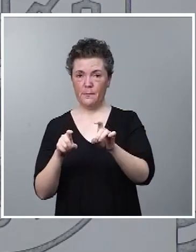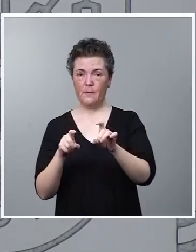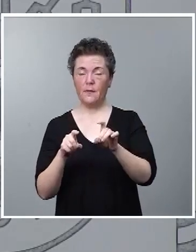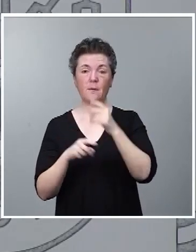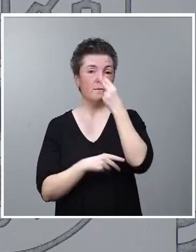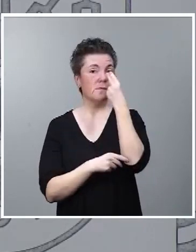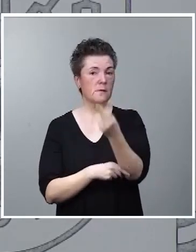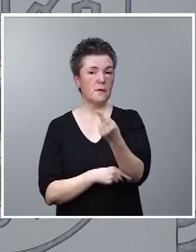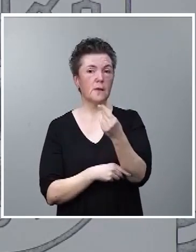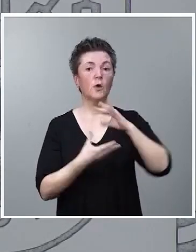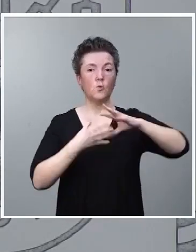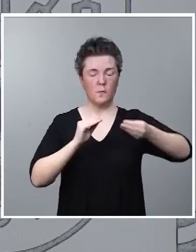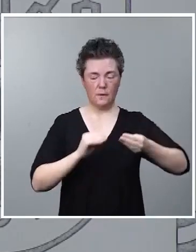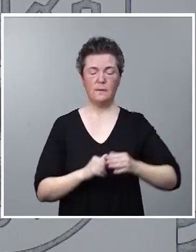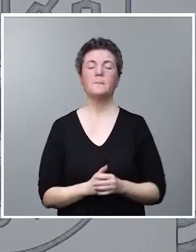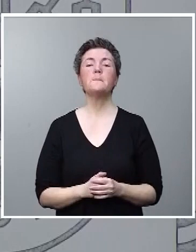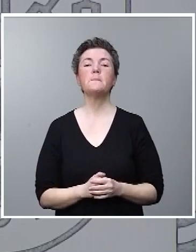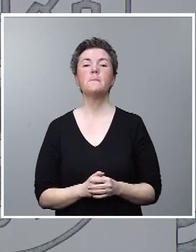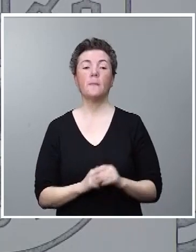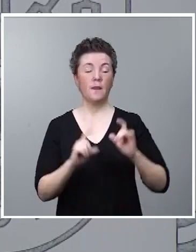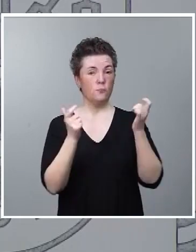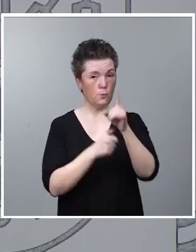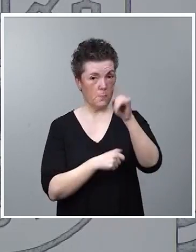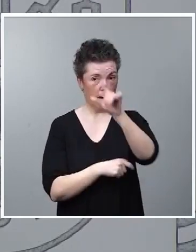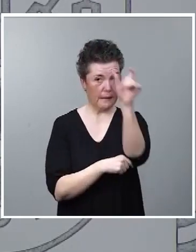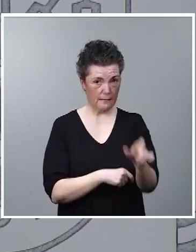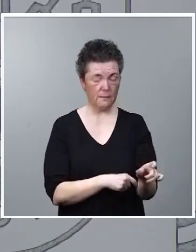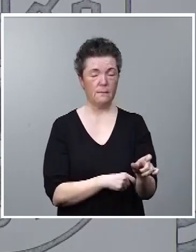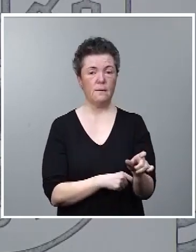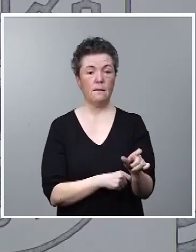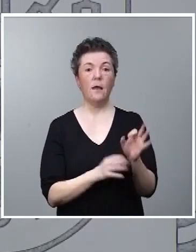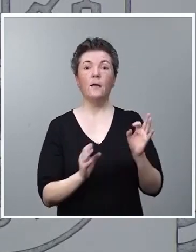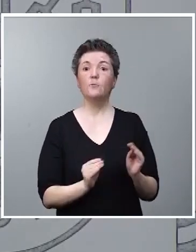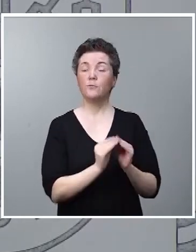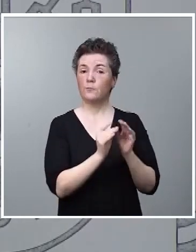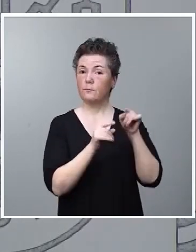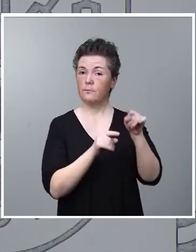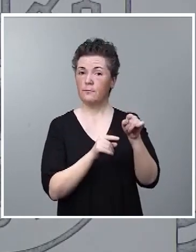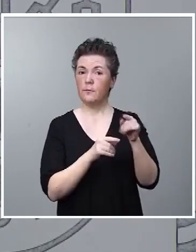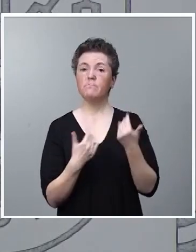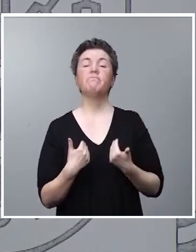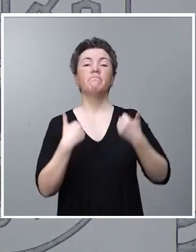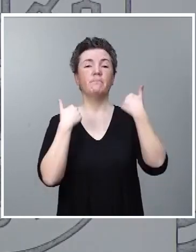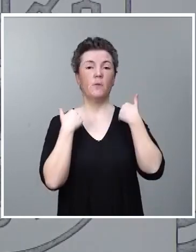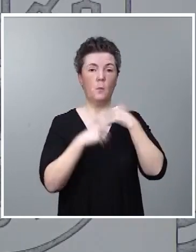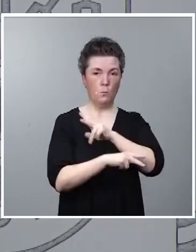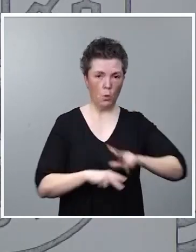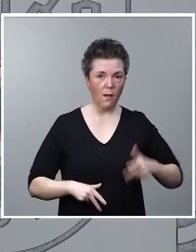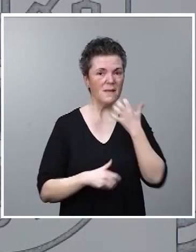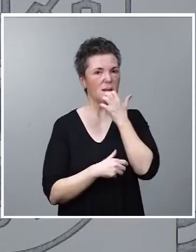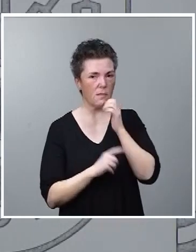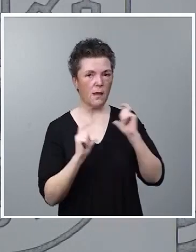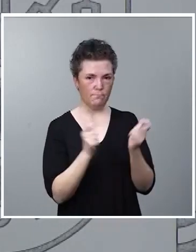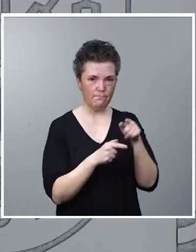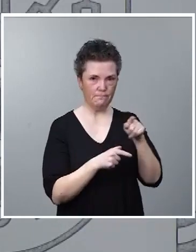Rumanía, también una reunión en Italia donde coincidirán los responsables de Portugal y Grecia, también estaremos